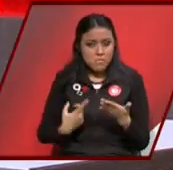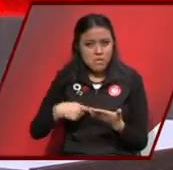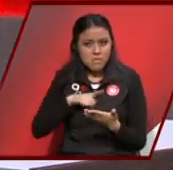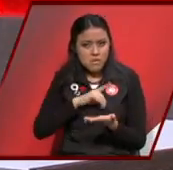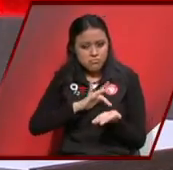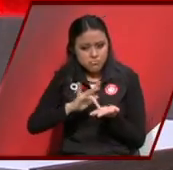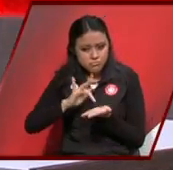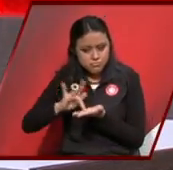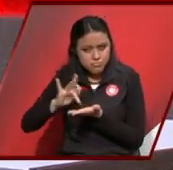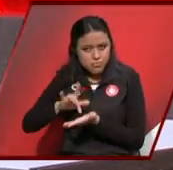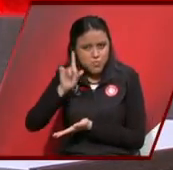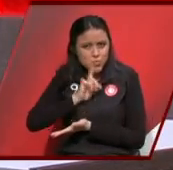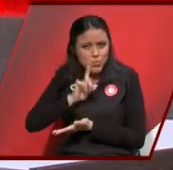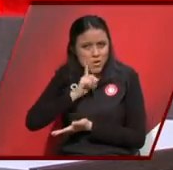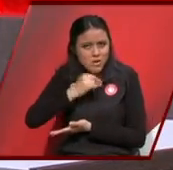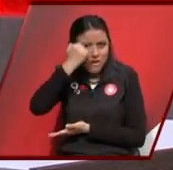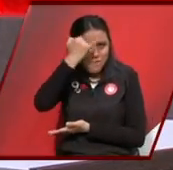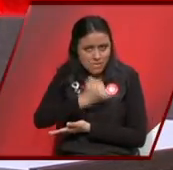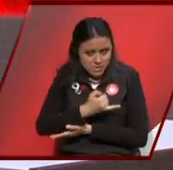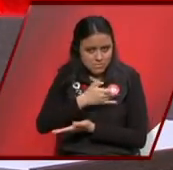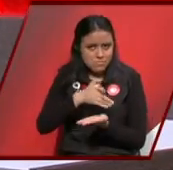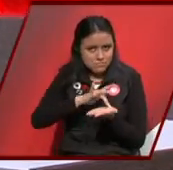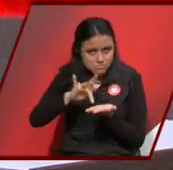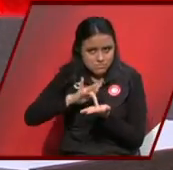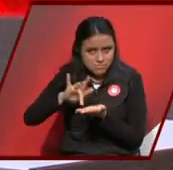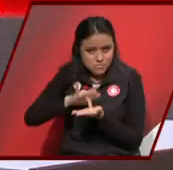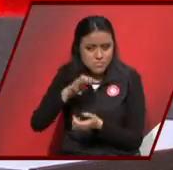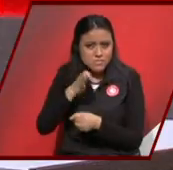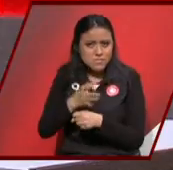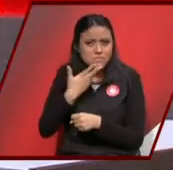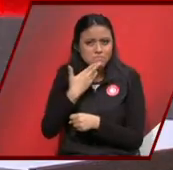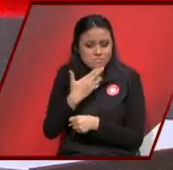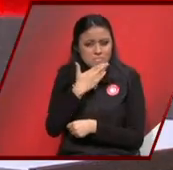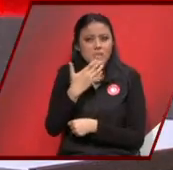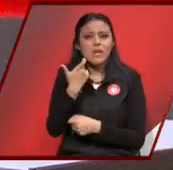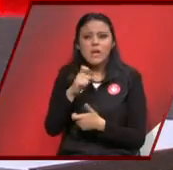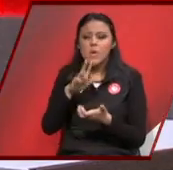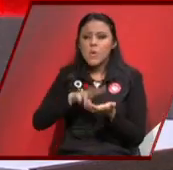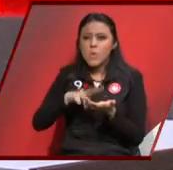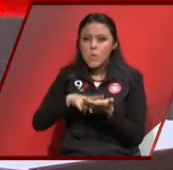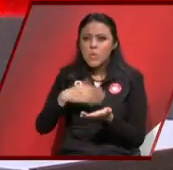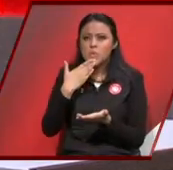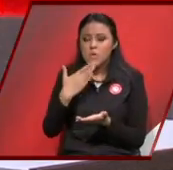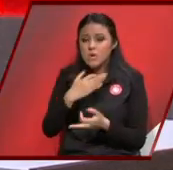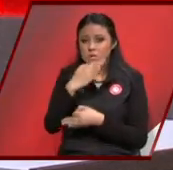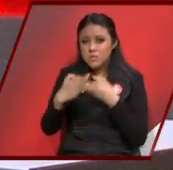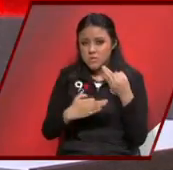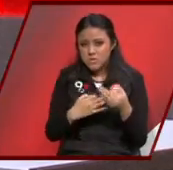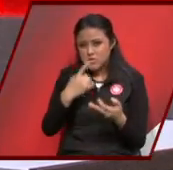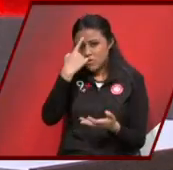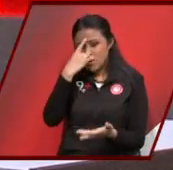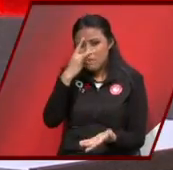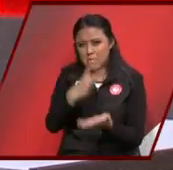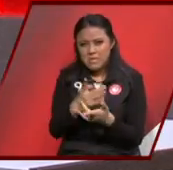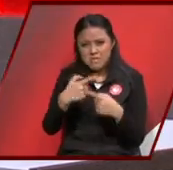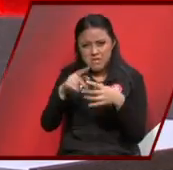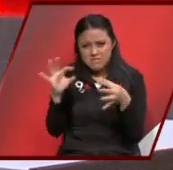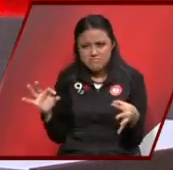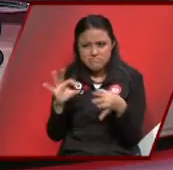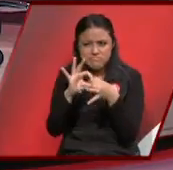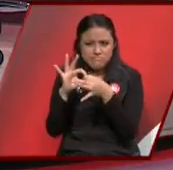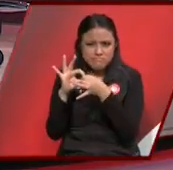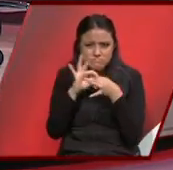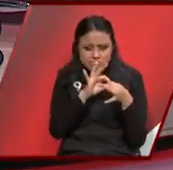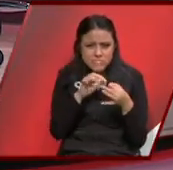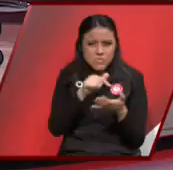ver con apoyar a las mujeres jefas de familia. Estamos planteando un apoyo económico, pero no es solamente el apoyo económico, va de la mano con muchas cosas.